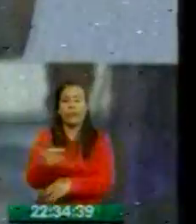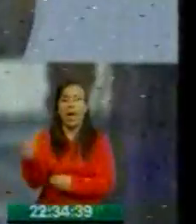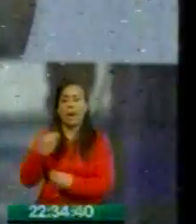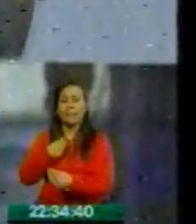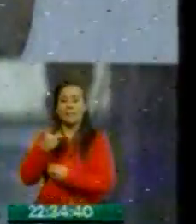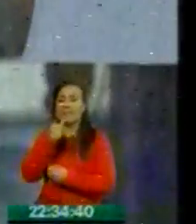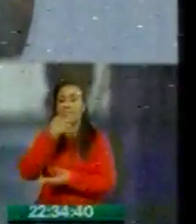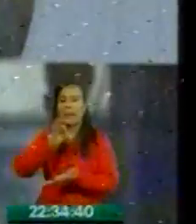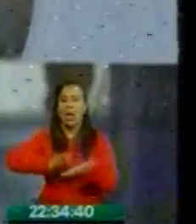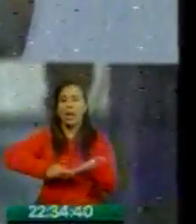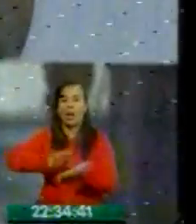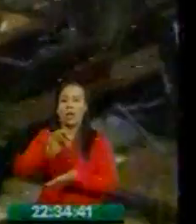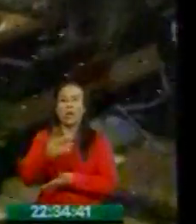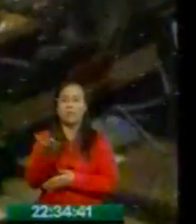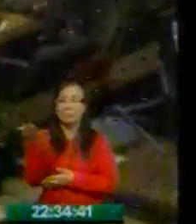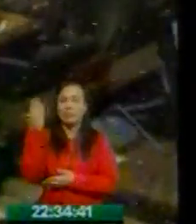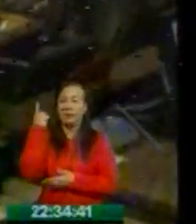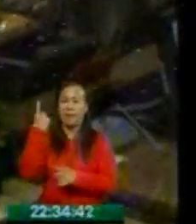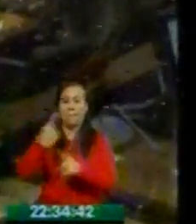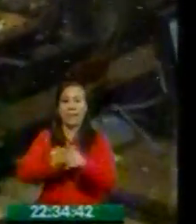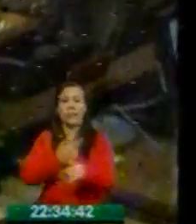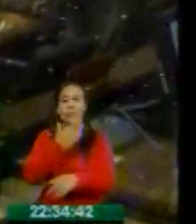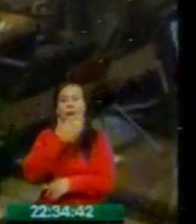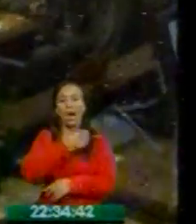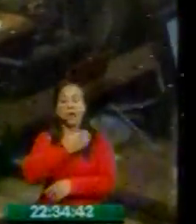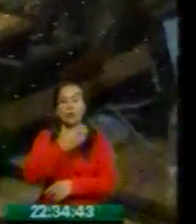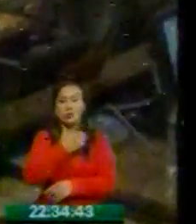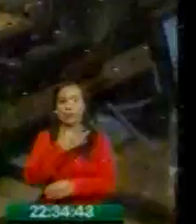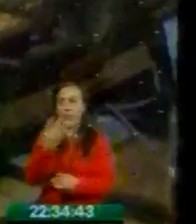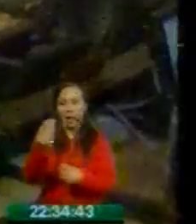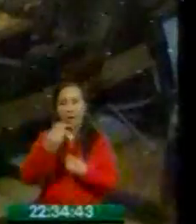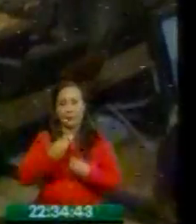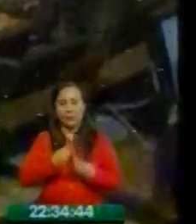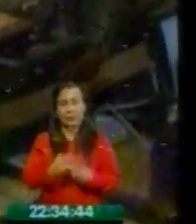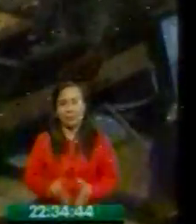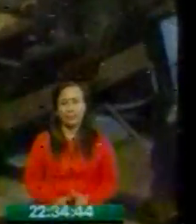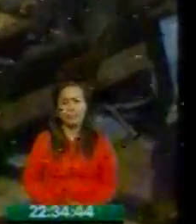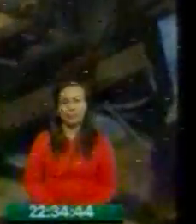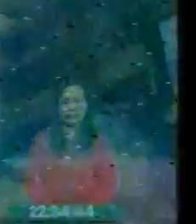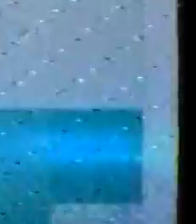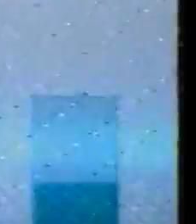la Asamblea Nacional el pasado mes de agosto, informó Carolina Basante.